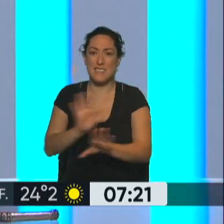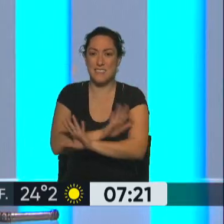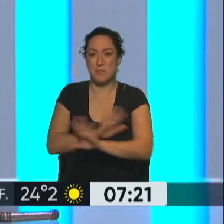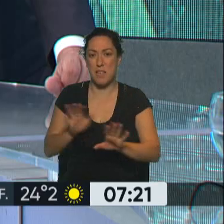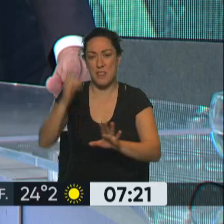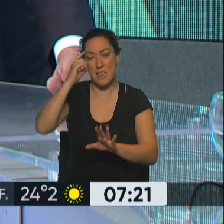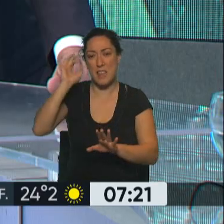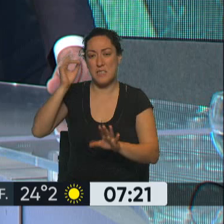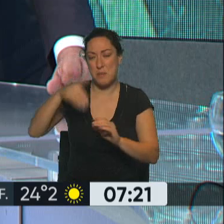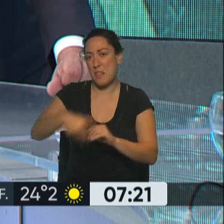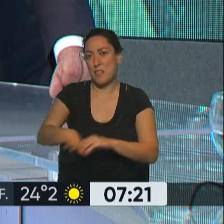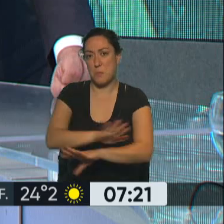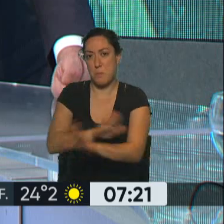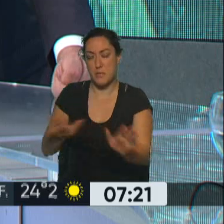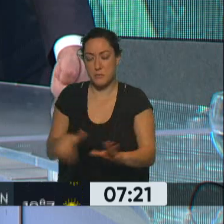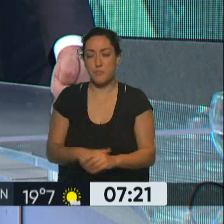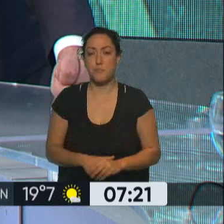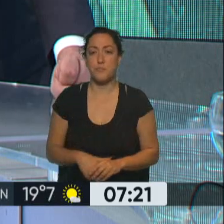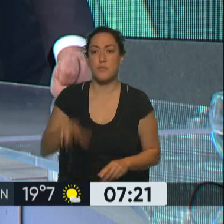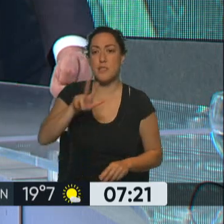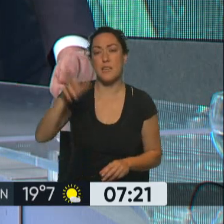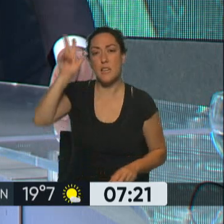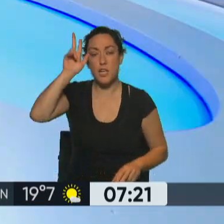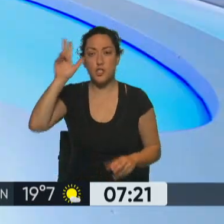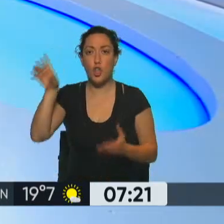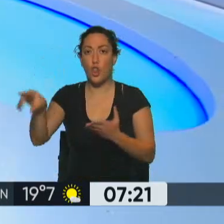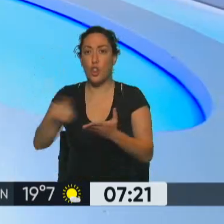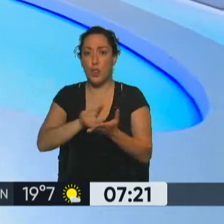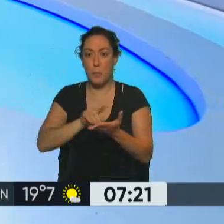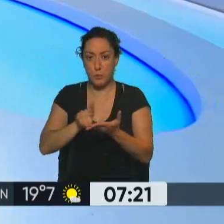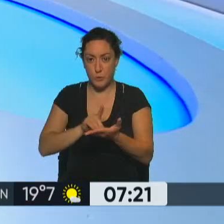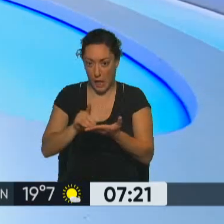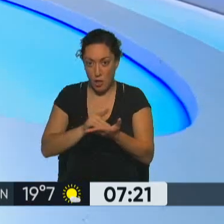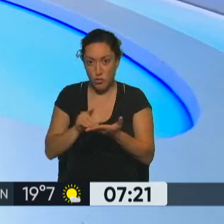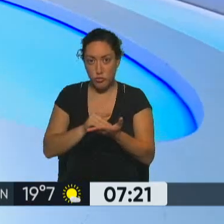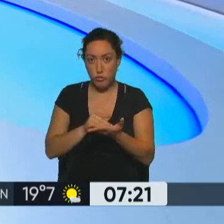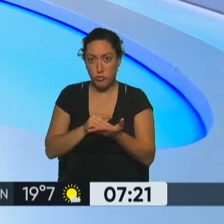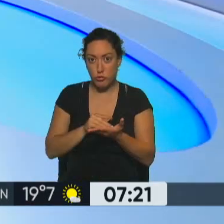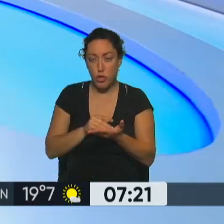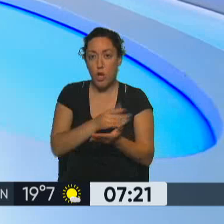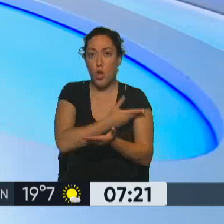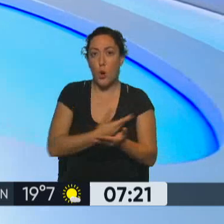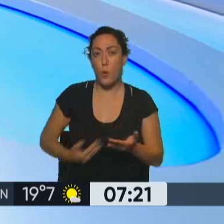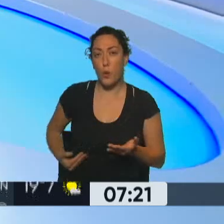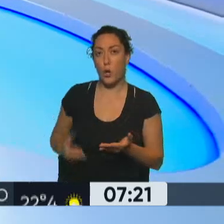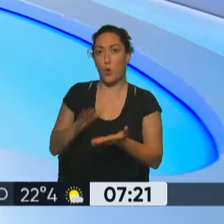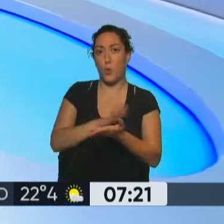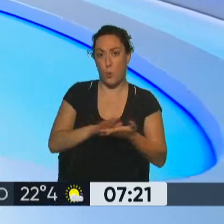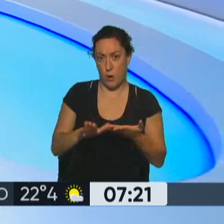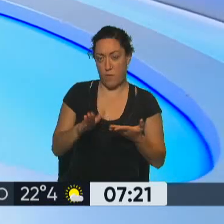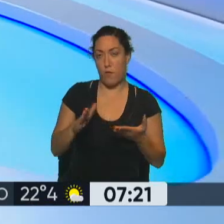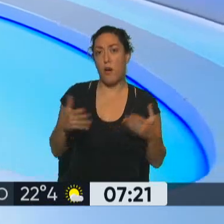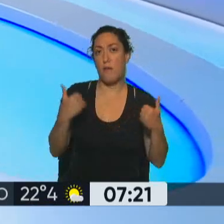10 de diciembre. Hablaba de 38 diputados que responden directamente al nuevo gobierno. Exactamente. Si